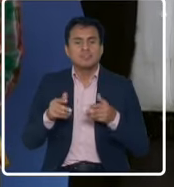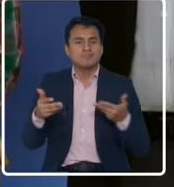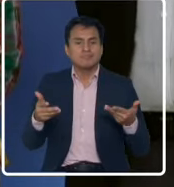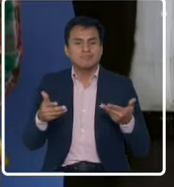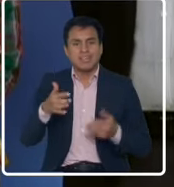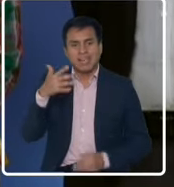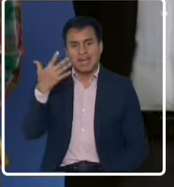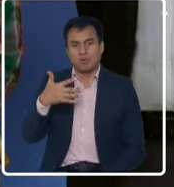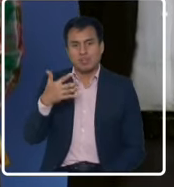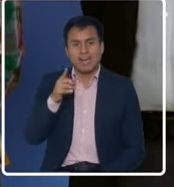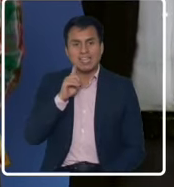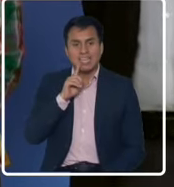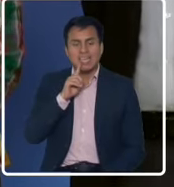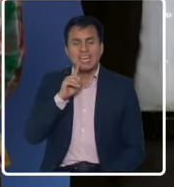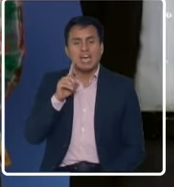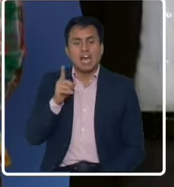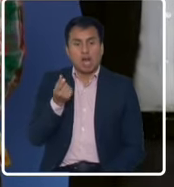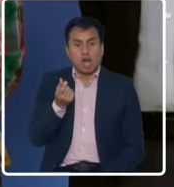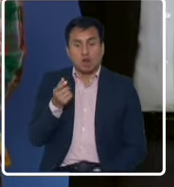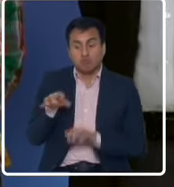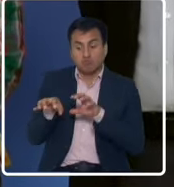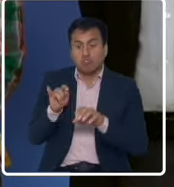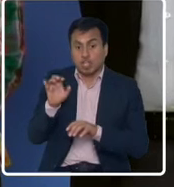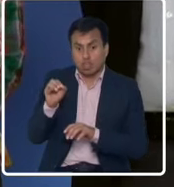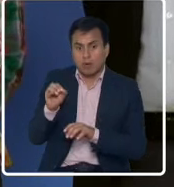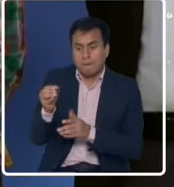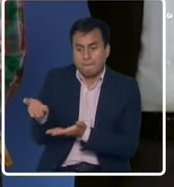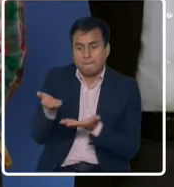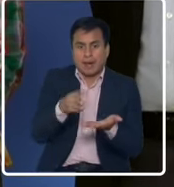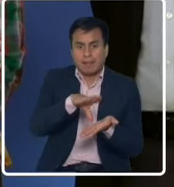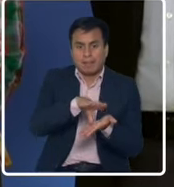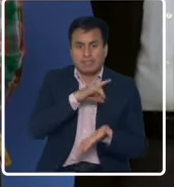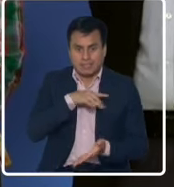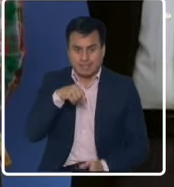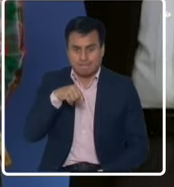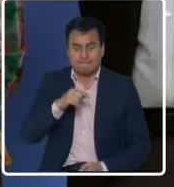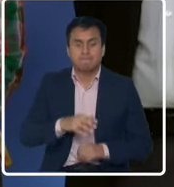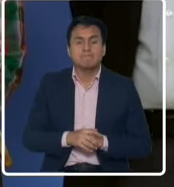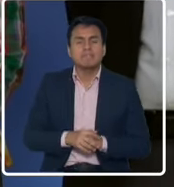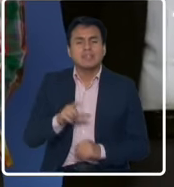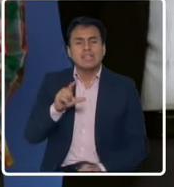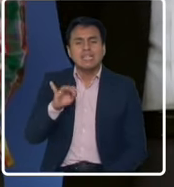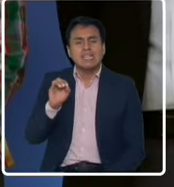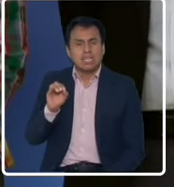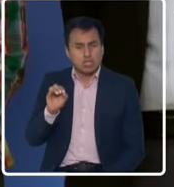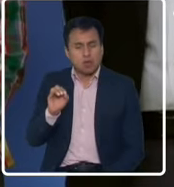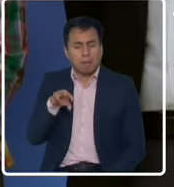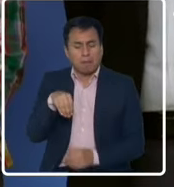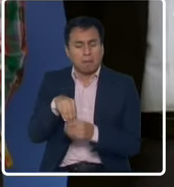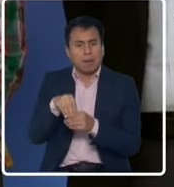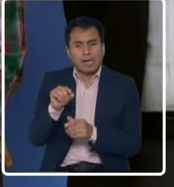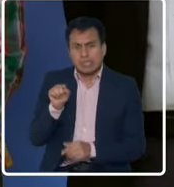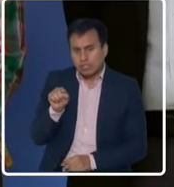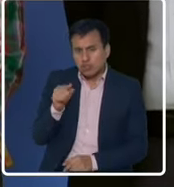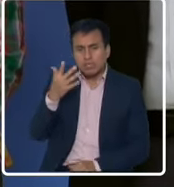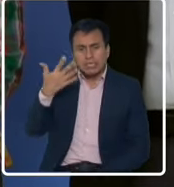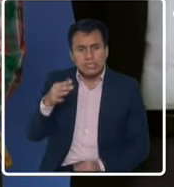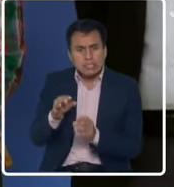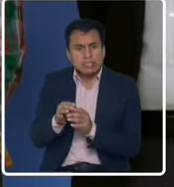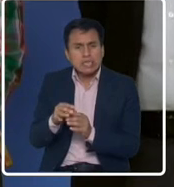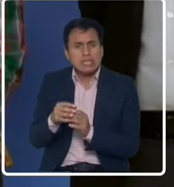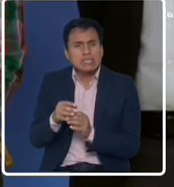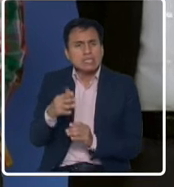por la importancia que tiene este recurso para nuestro país eh el litio es una parte muy esencial